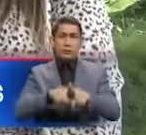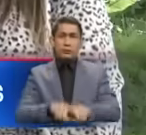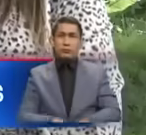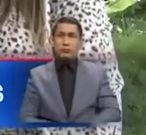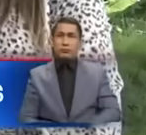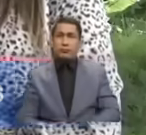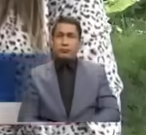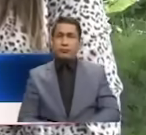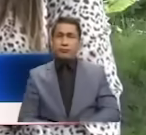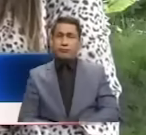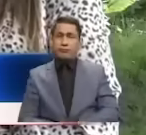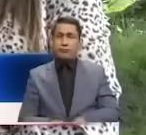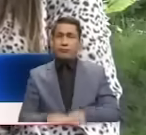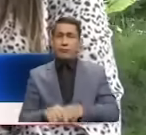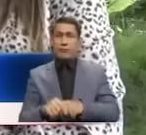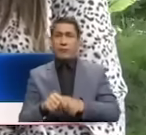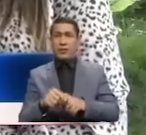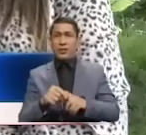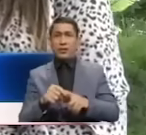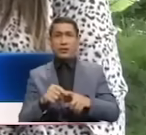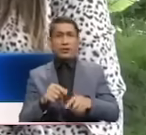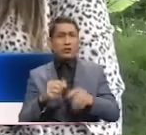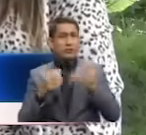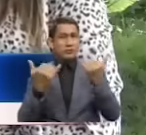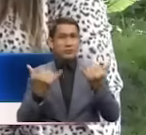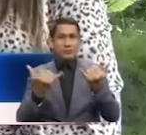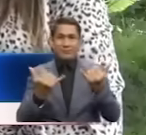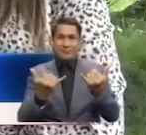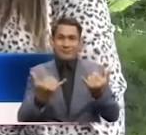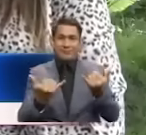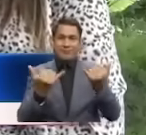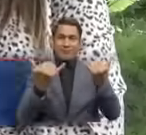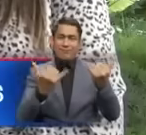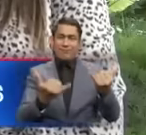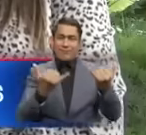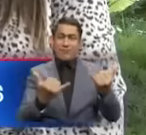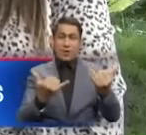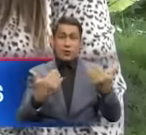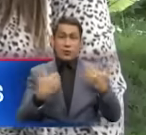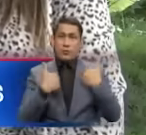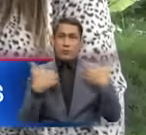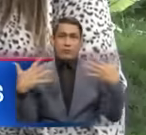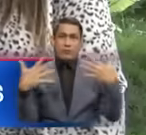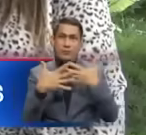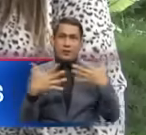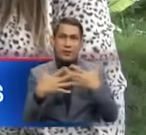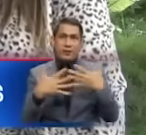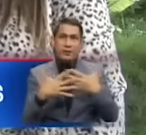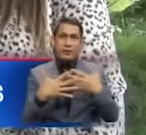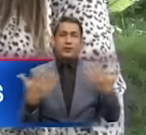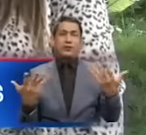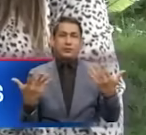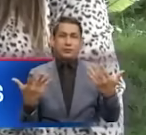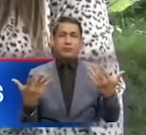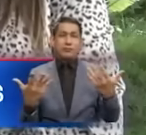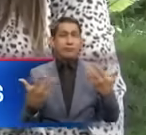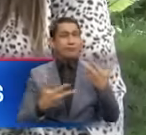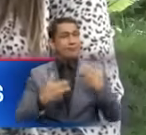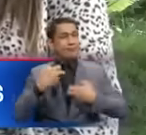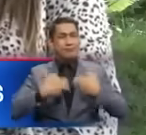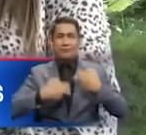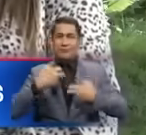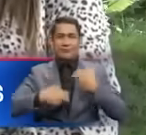en los recreos, y encerrarse en los baños, en los recreos. Yo con todo el miedo del mundo, porque esta situación